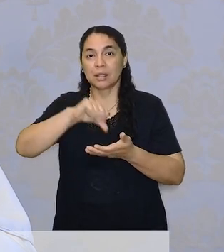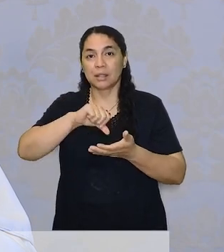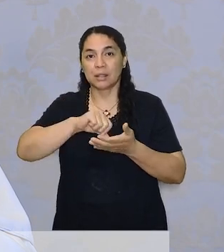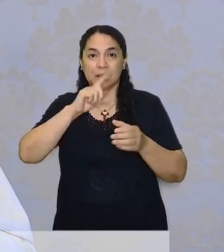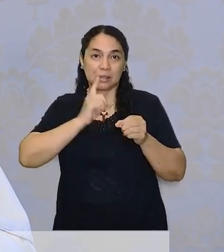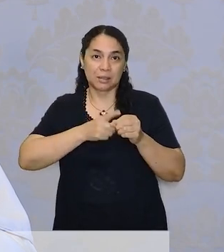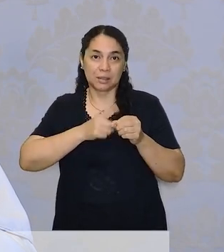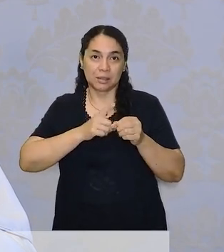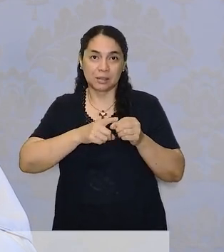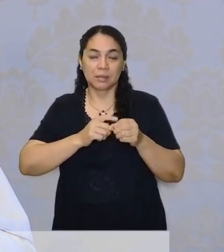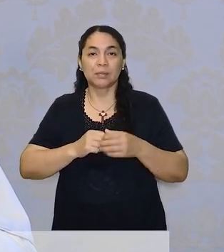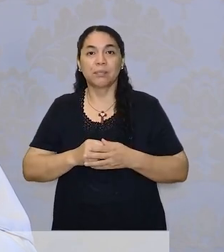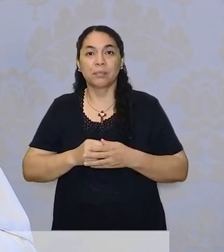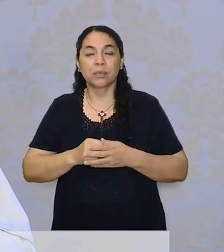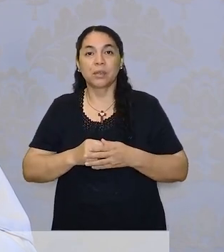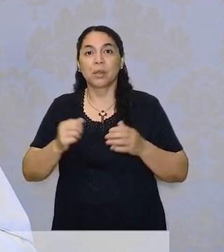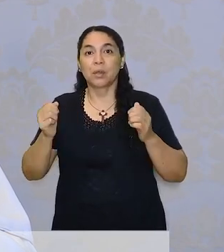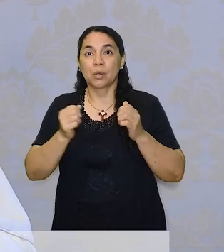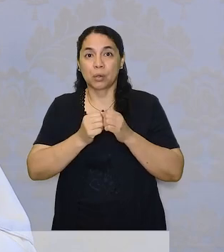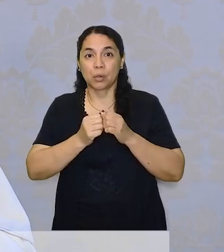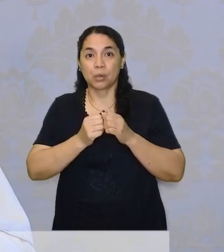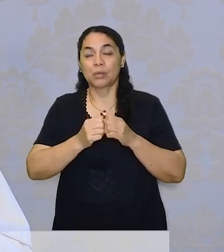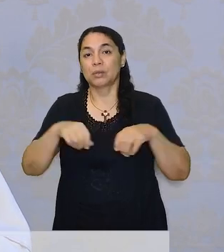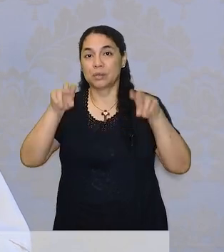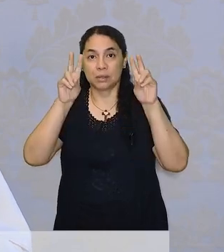Quito, bajo el hermoso tema